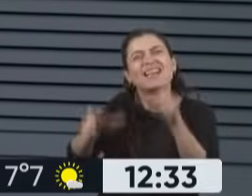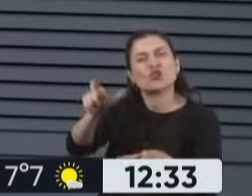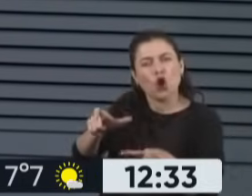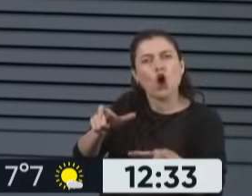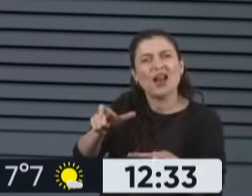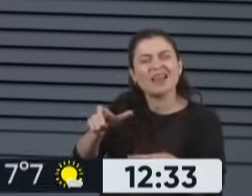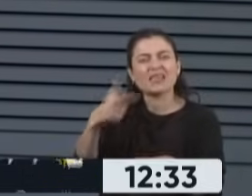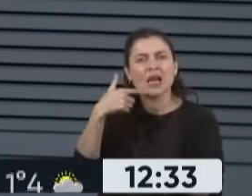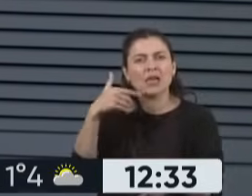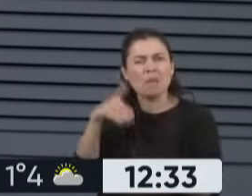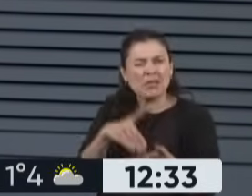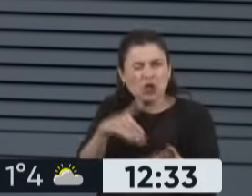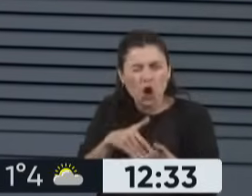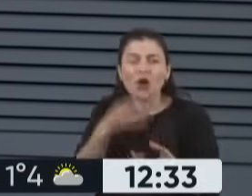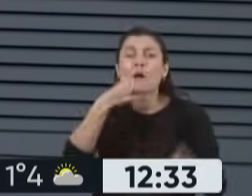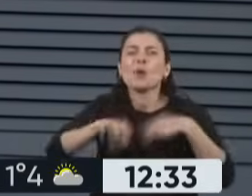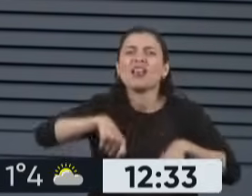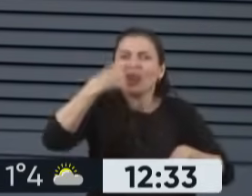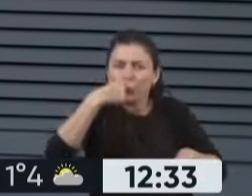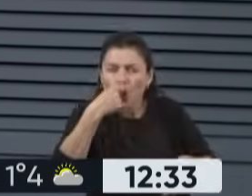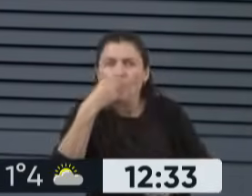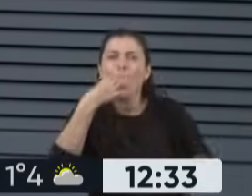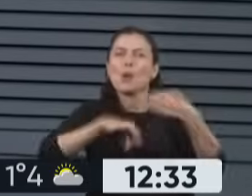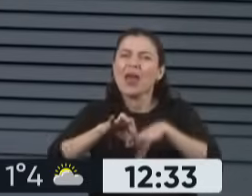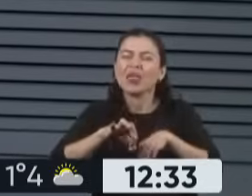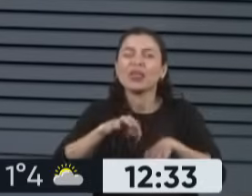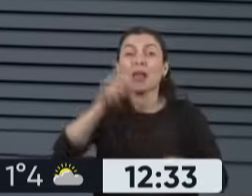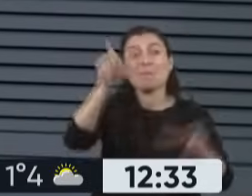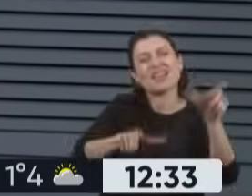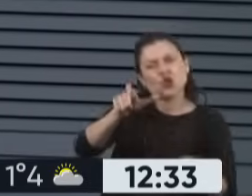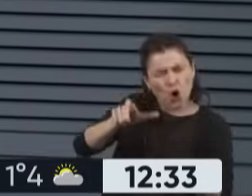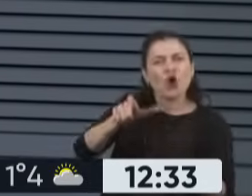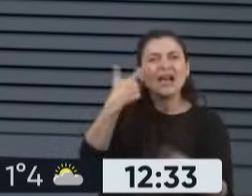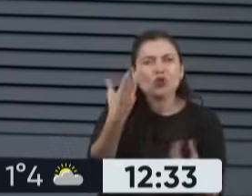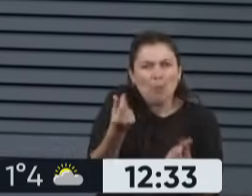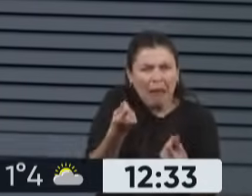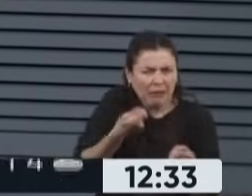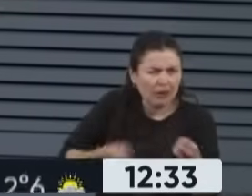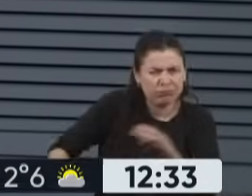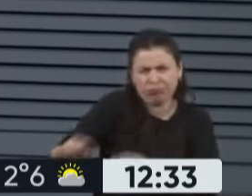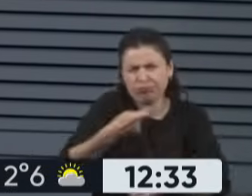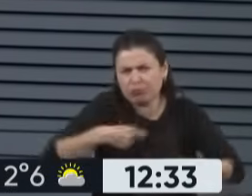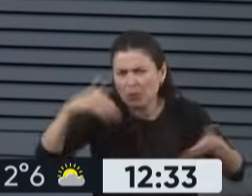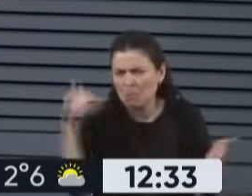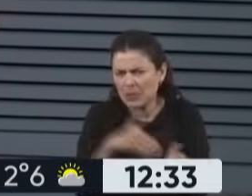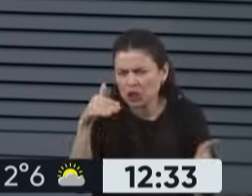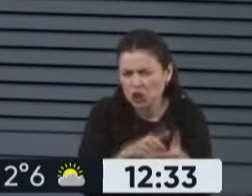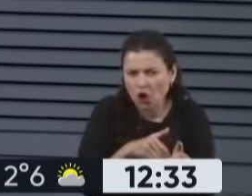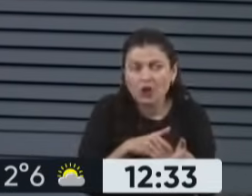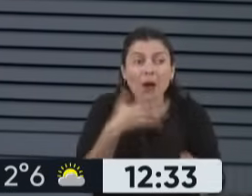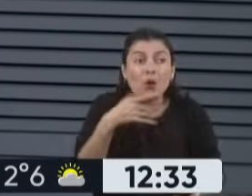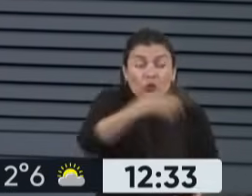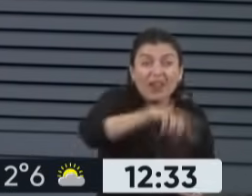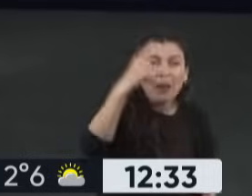el narcotráfico, maneja la trata de blancas, se subdivida en infinitas cuentas que sabemos que exista y se